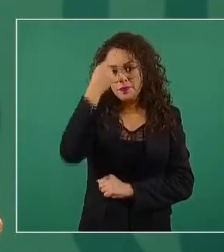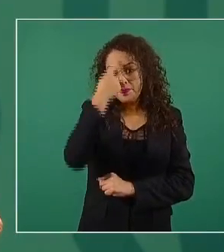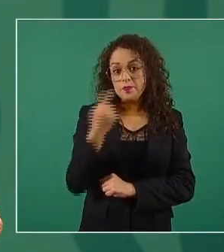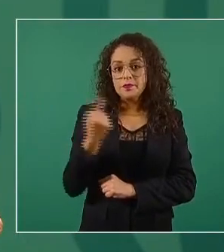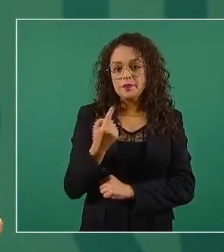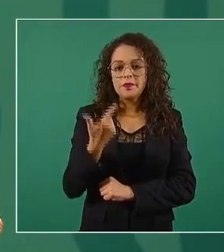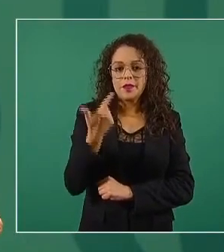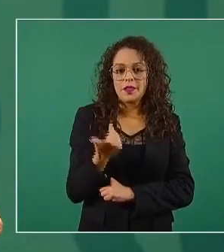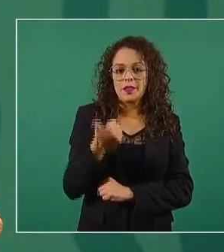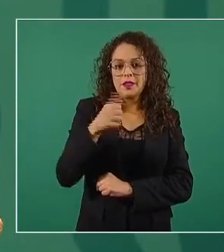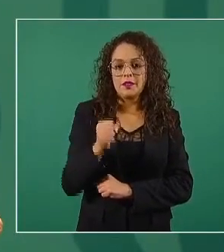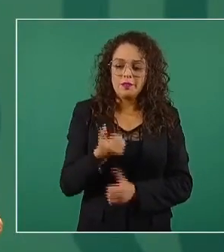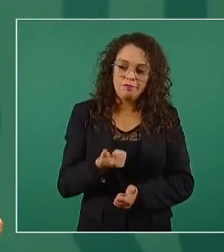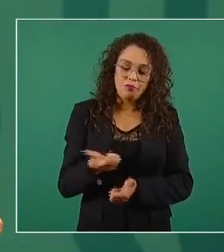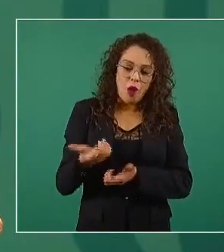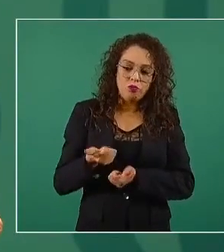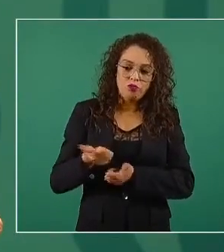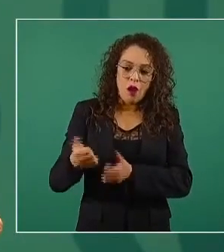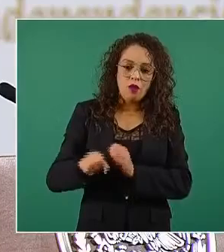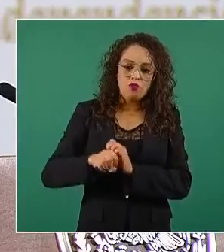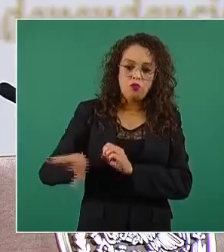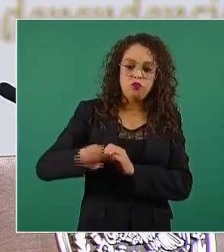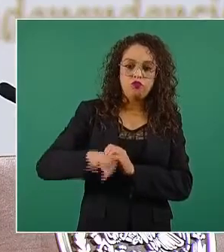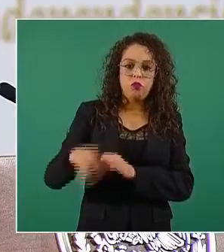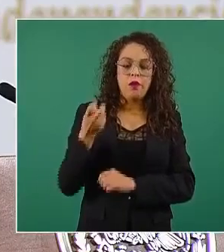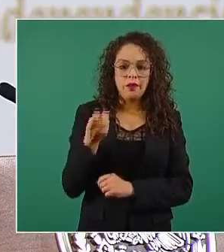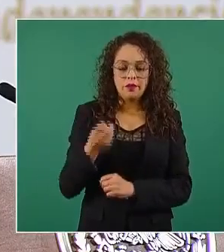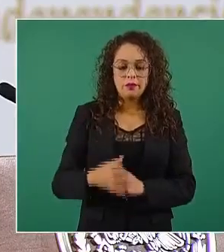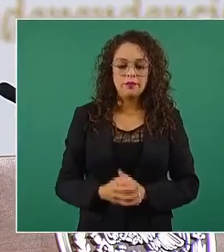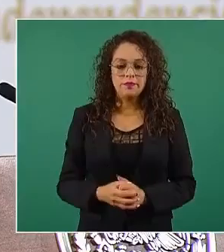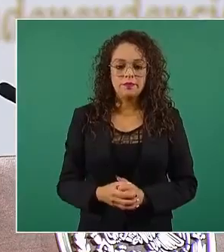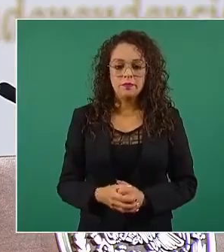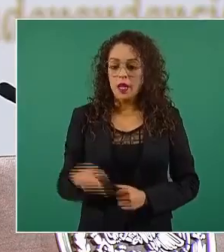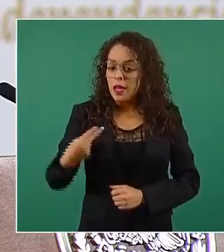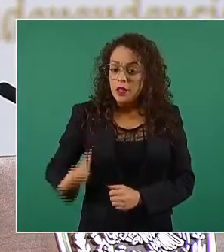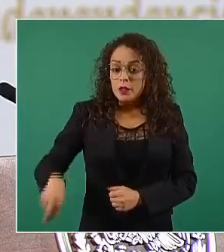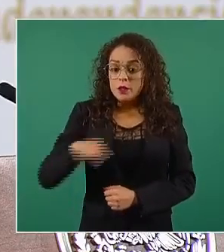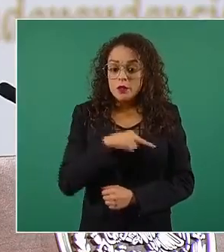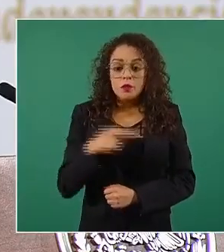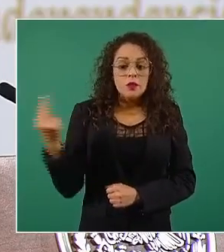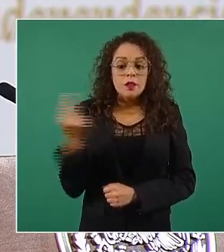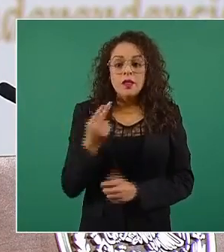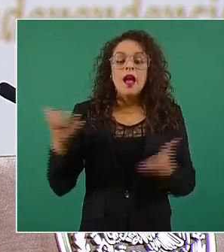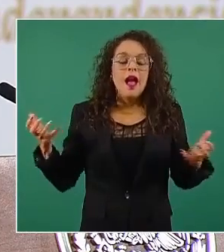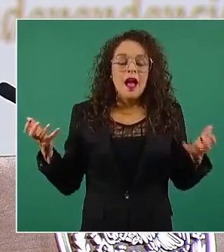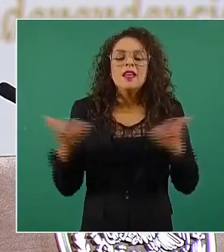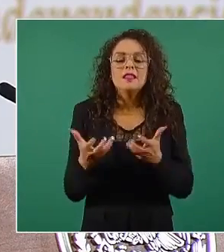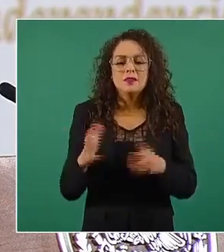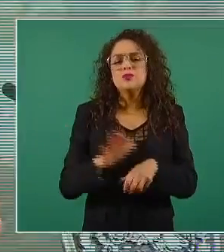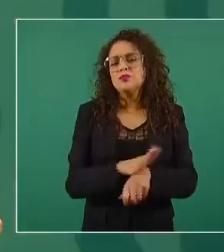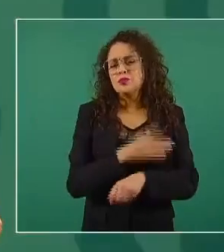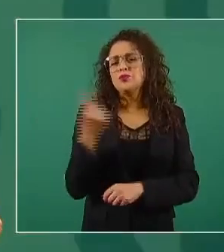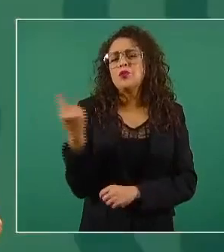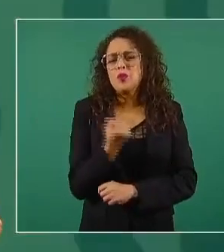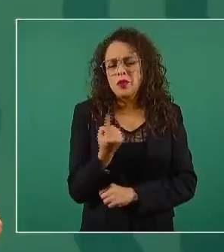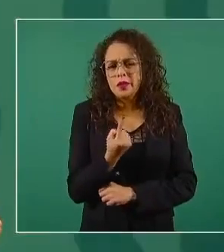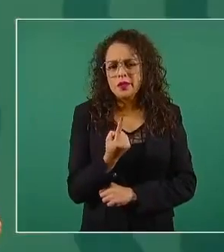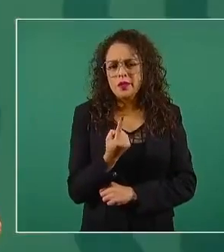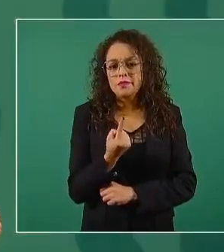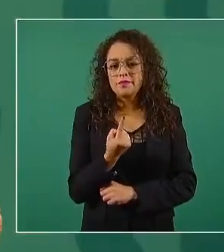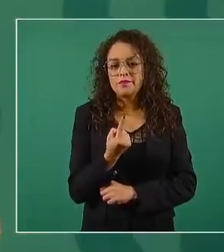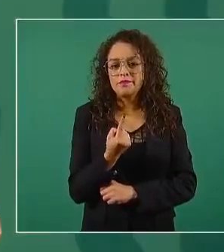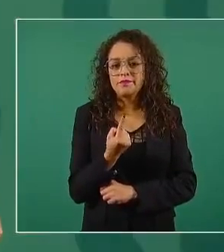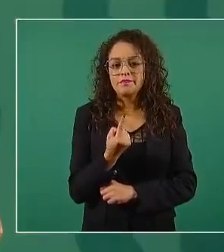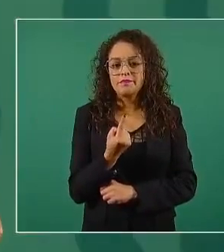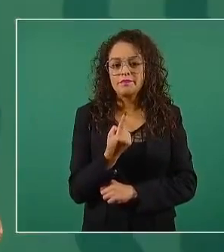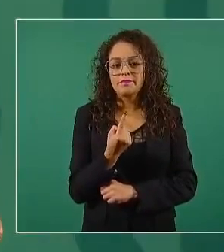transportar gas. Nosotros tenemos que hacerlo porque tenemos un excedente